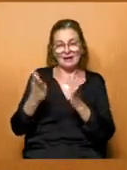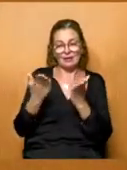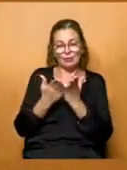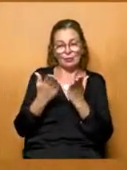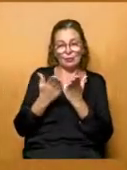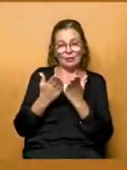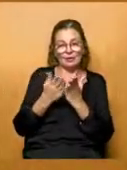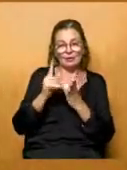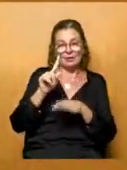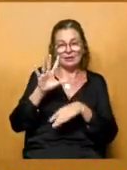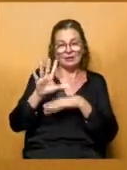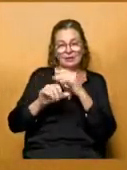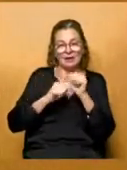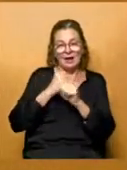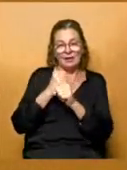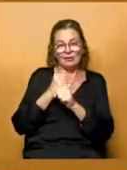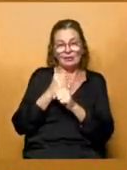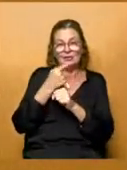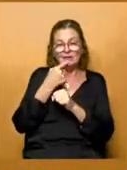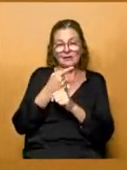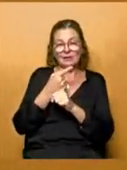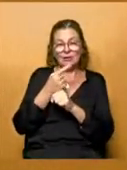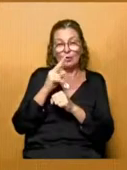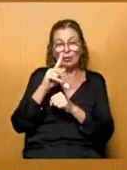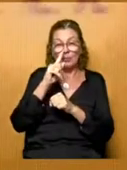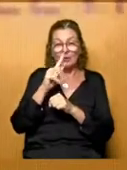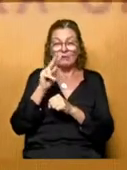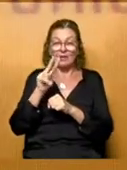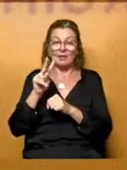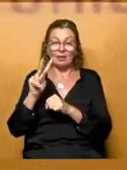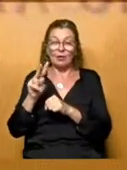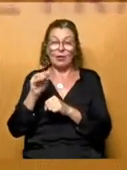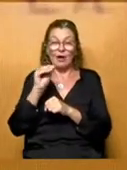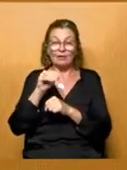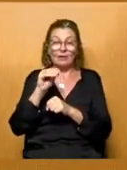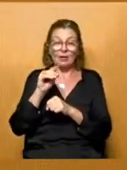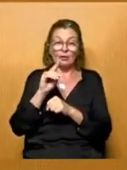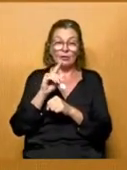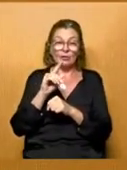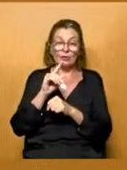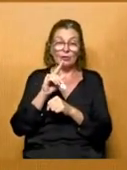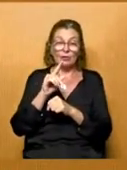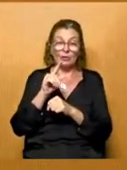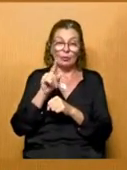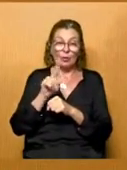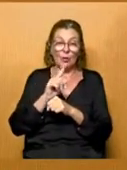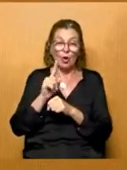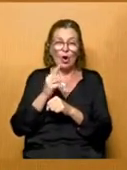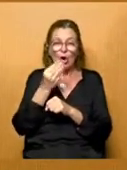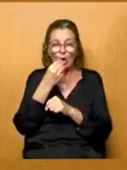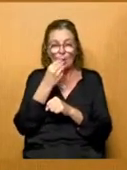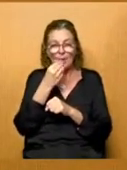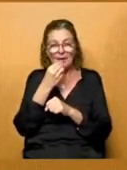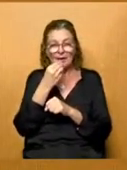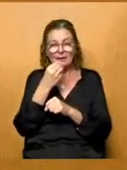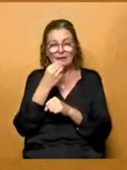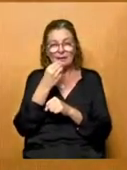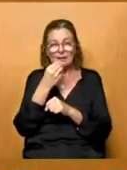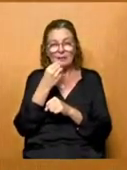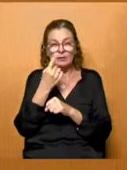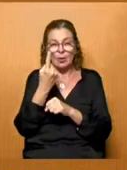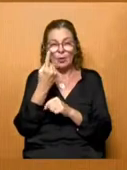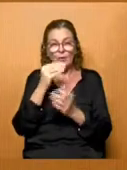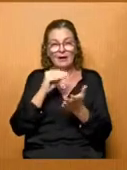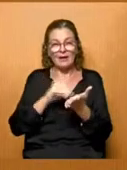estudiantes de 15 años reportaron en 2022 no haber comido, dejado de comer una